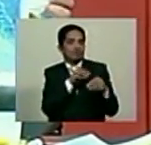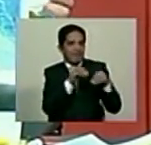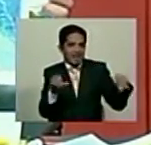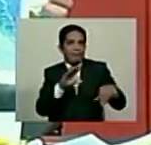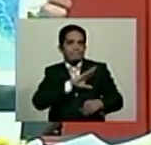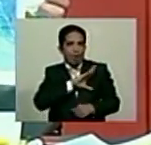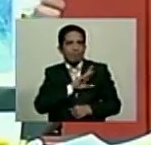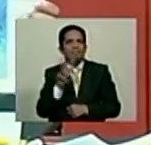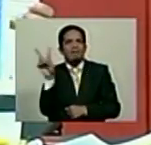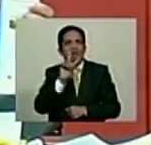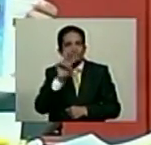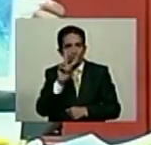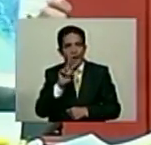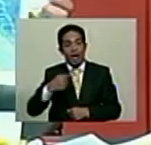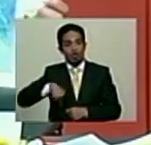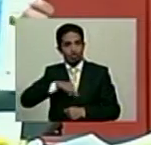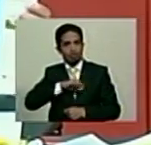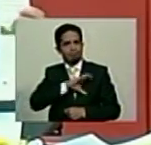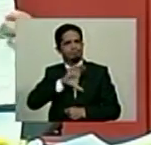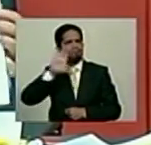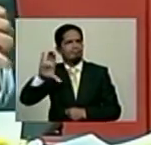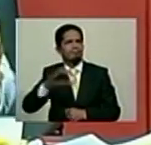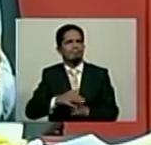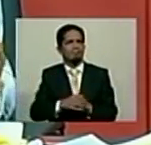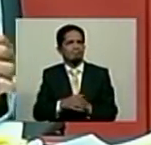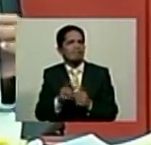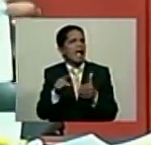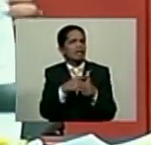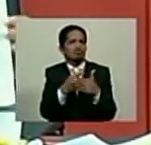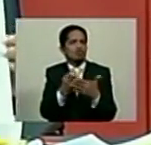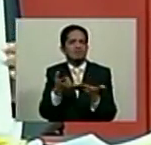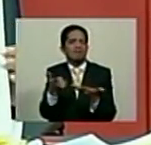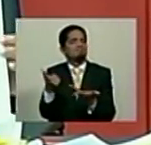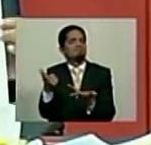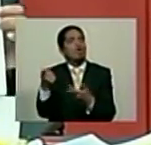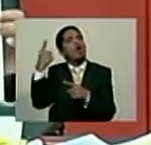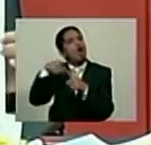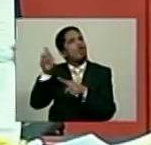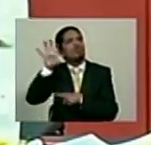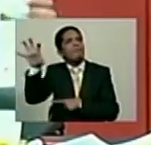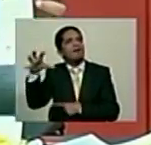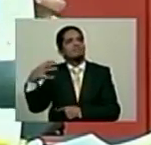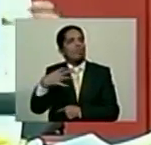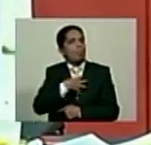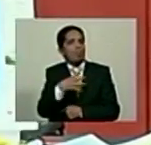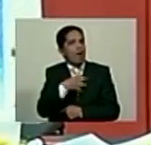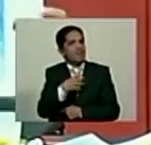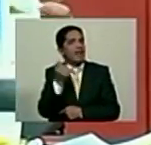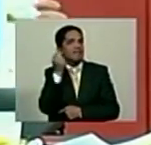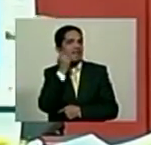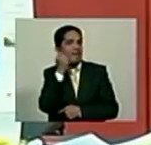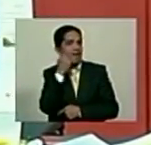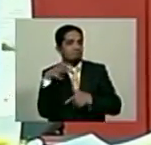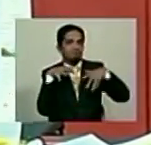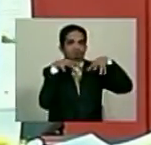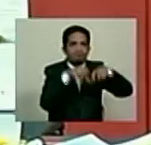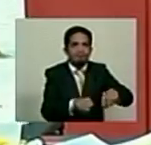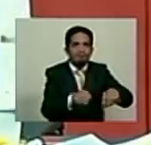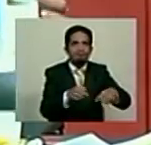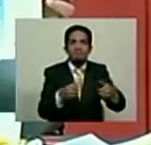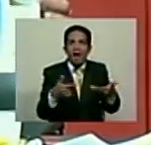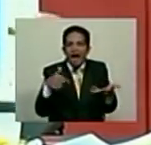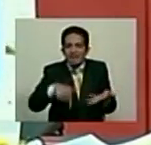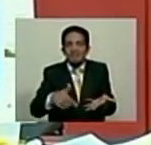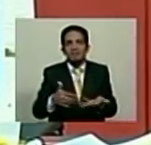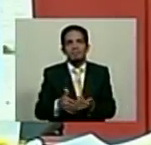indubitable soberanía, sobre el cual no existe ningún tipo de reclamo ni ningún tipo de controversia territorial alguna. Es